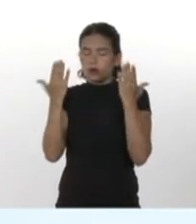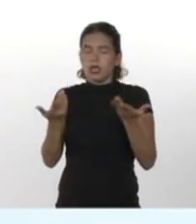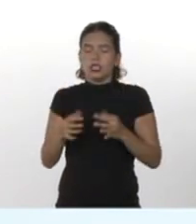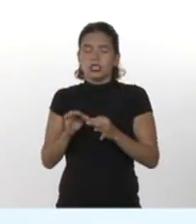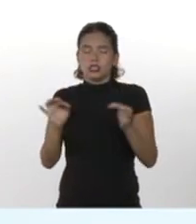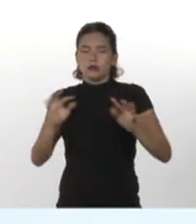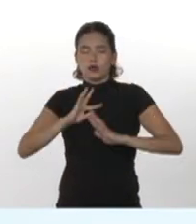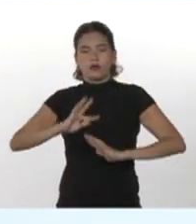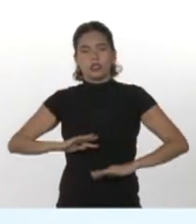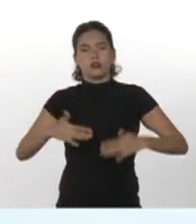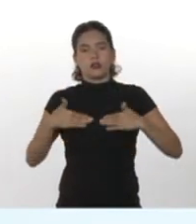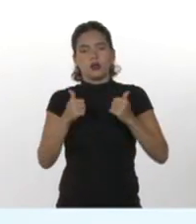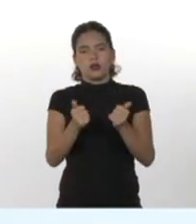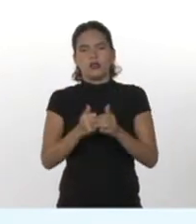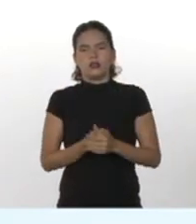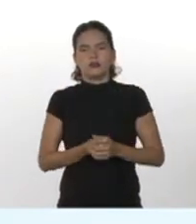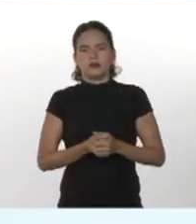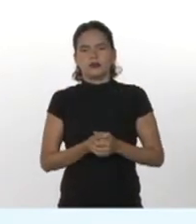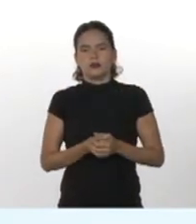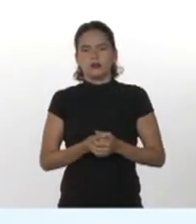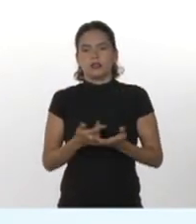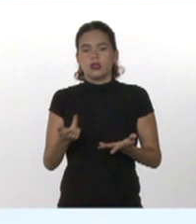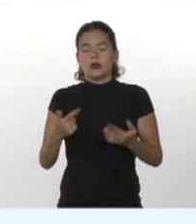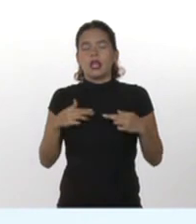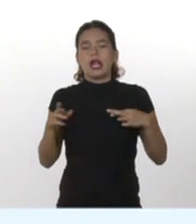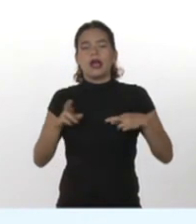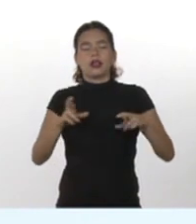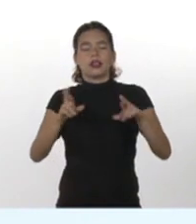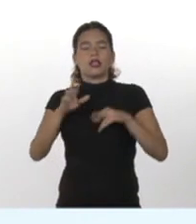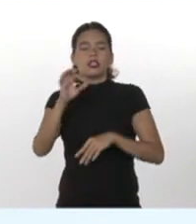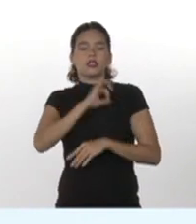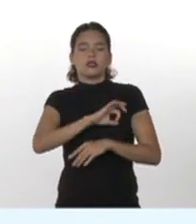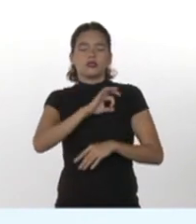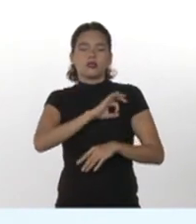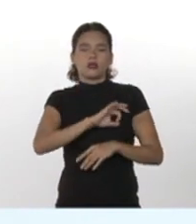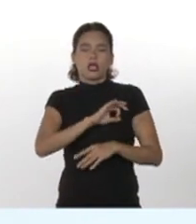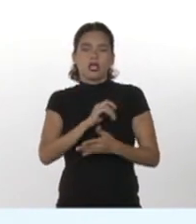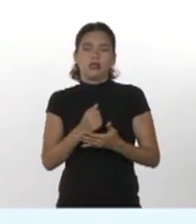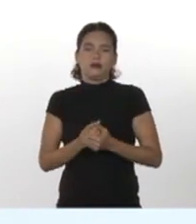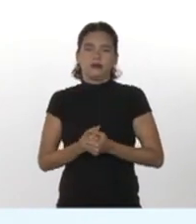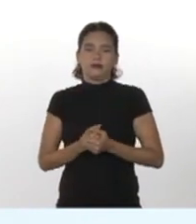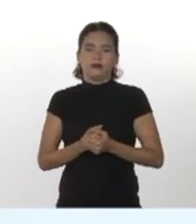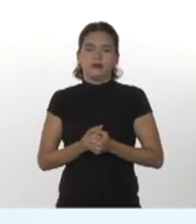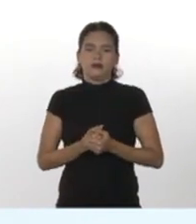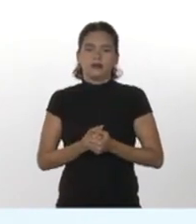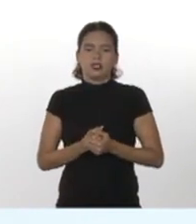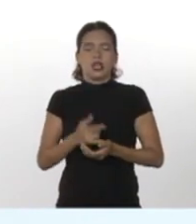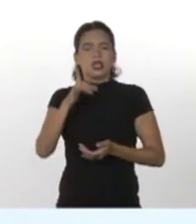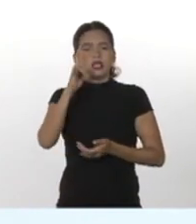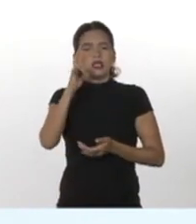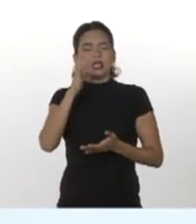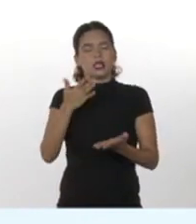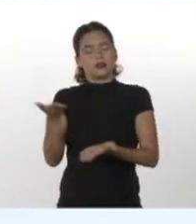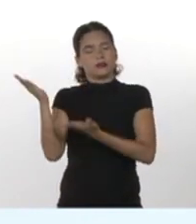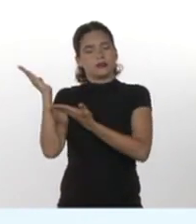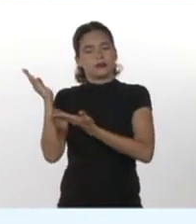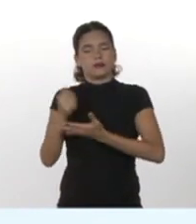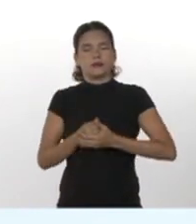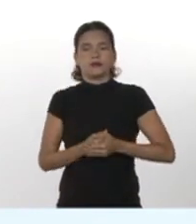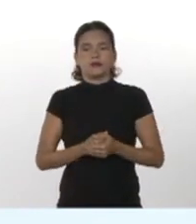el distanciamiento físico saludable. Desde ya ponemos a su disposición nuestra plataforma 2.0 en Instagram